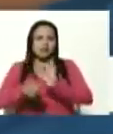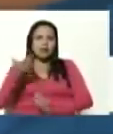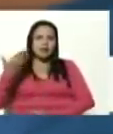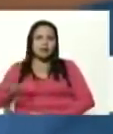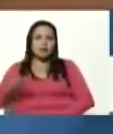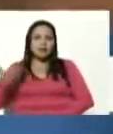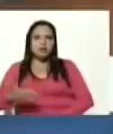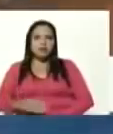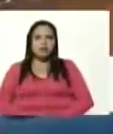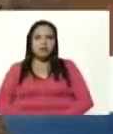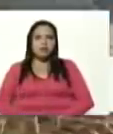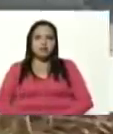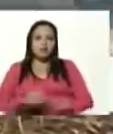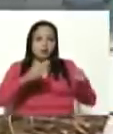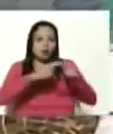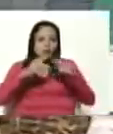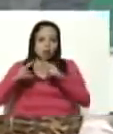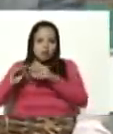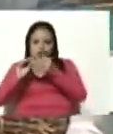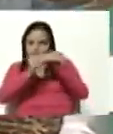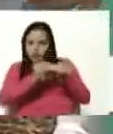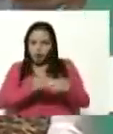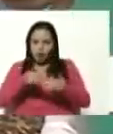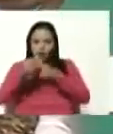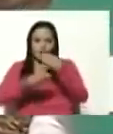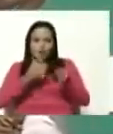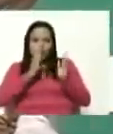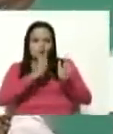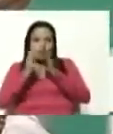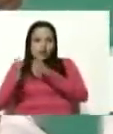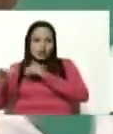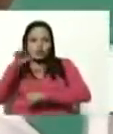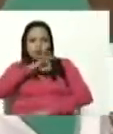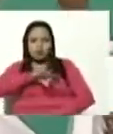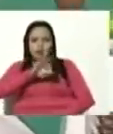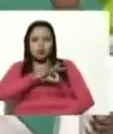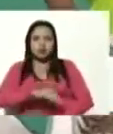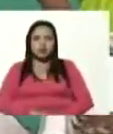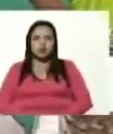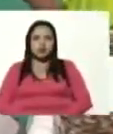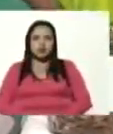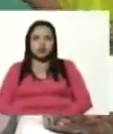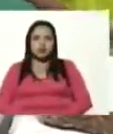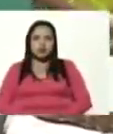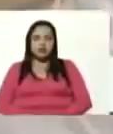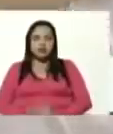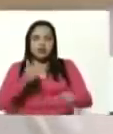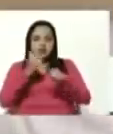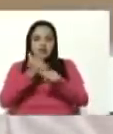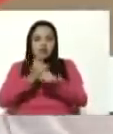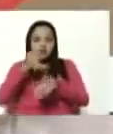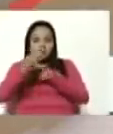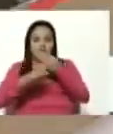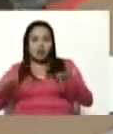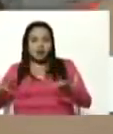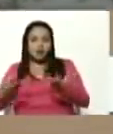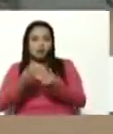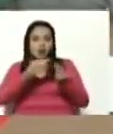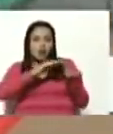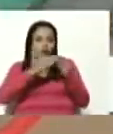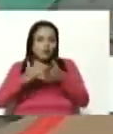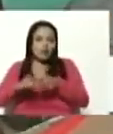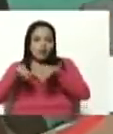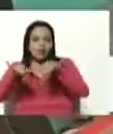es de la cartografía social, donde el presupuesto nacional se hace con la comunidad. Es la comunidad quien